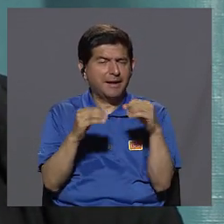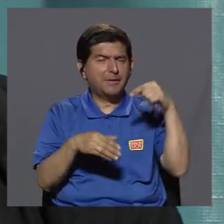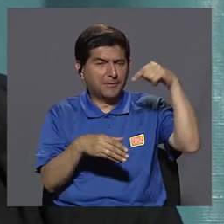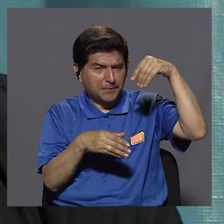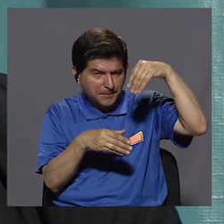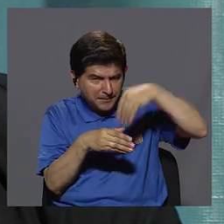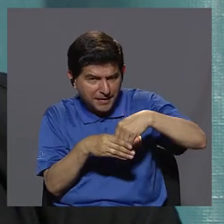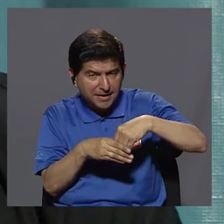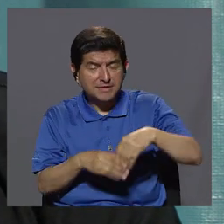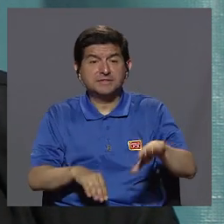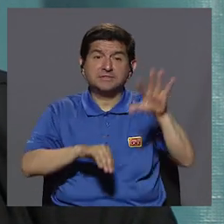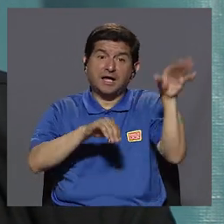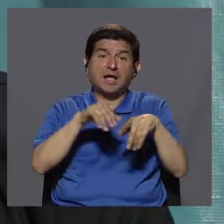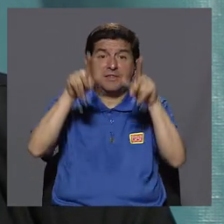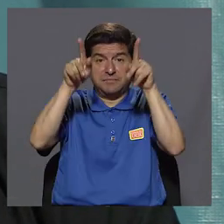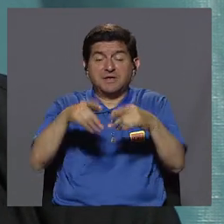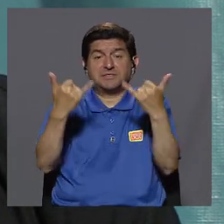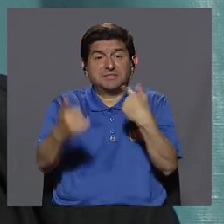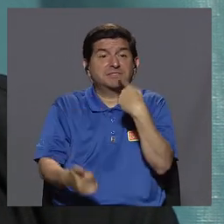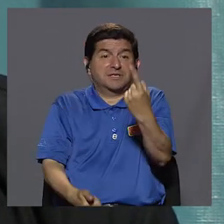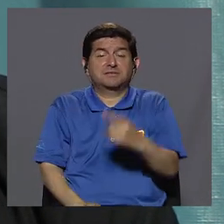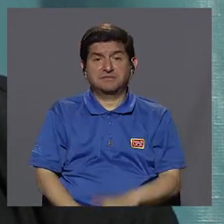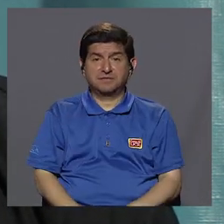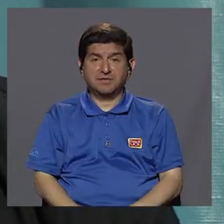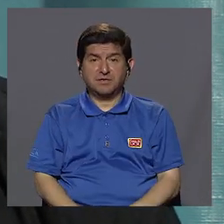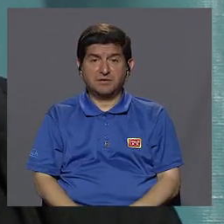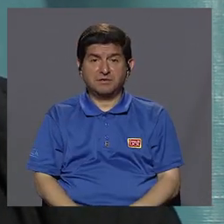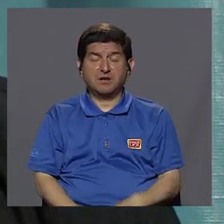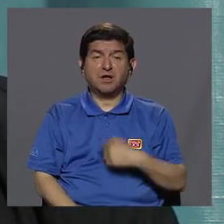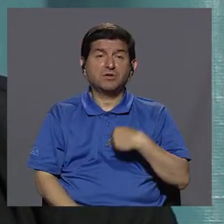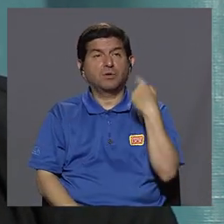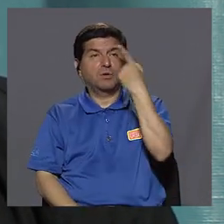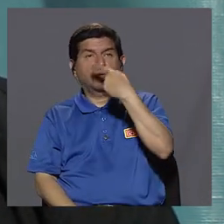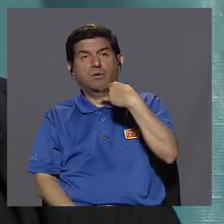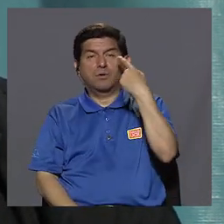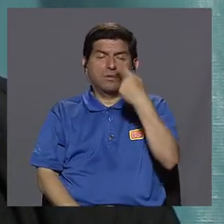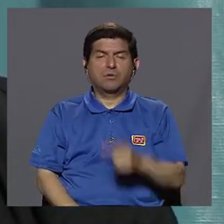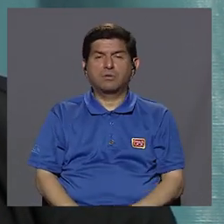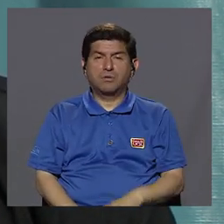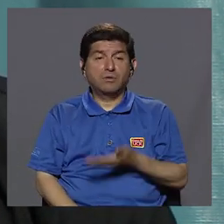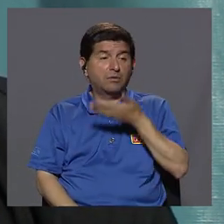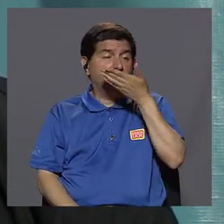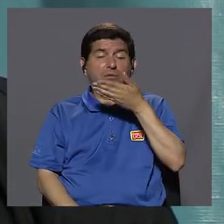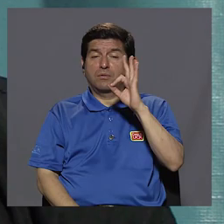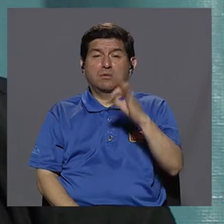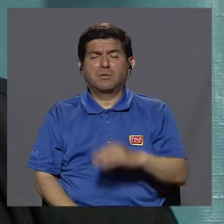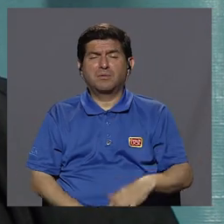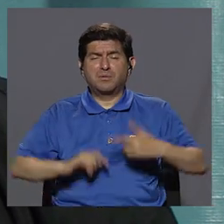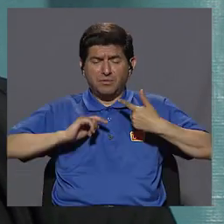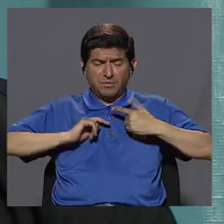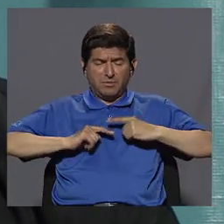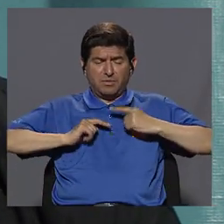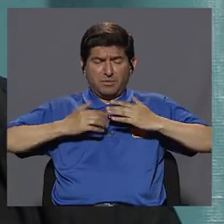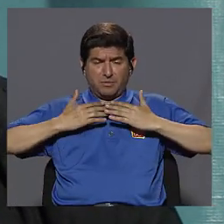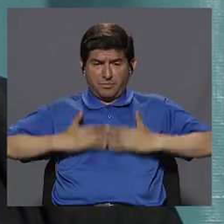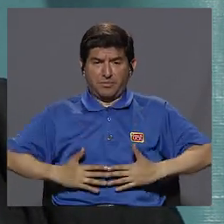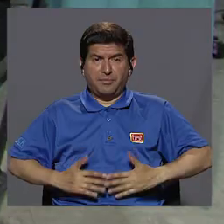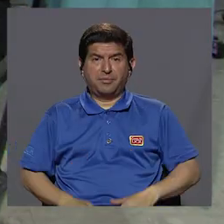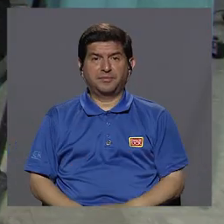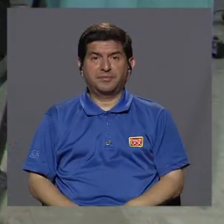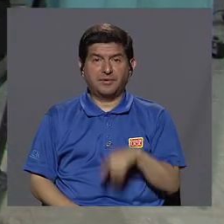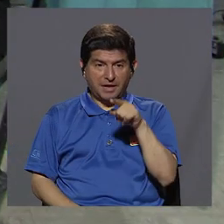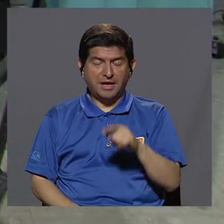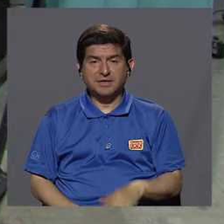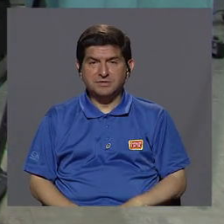aparte de lo que el paciente también te dice que te puedes ir estoy mareado me falta el aire me duele el pecho ustedes van tomando